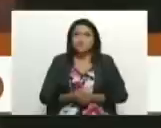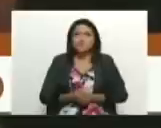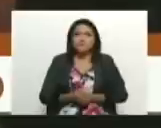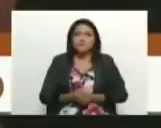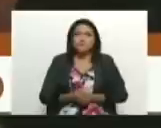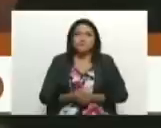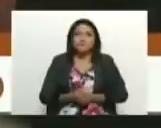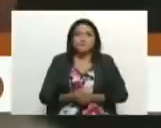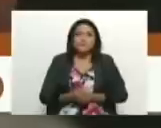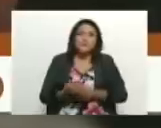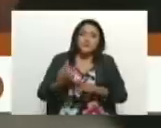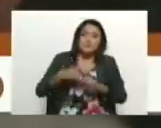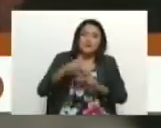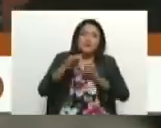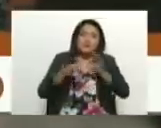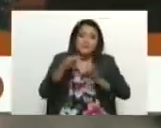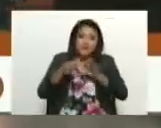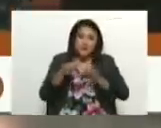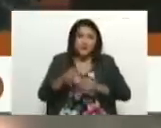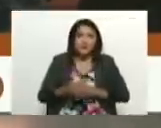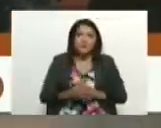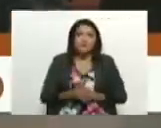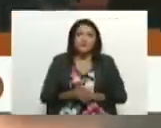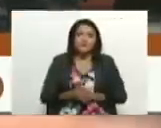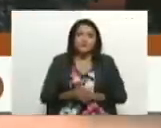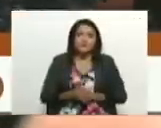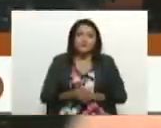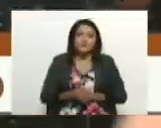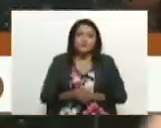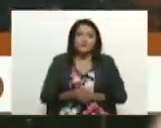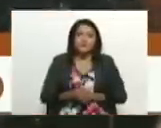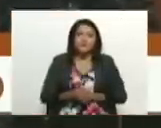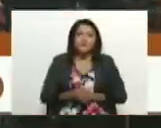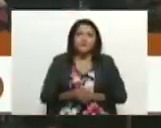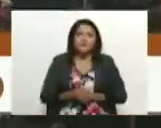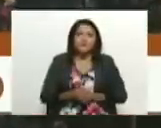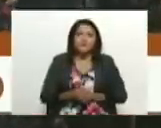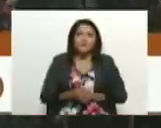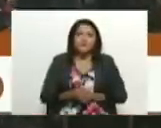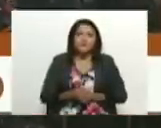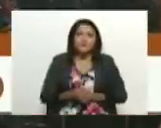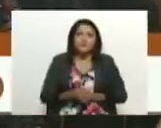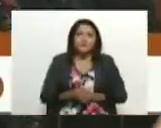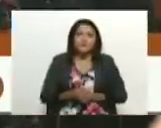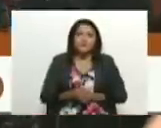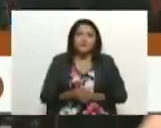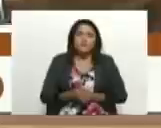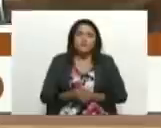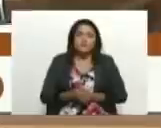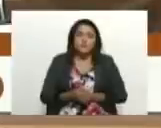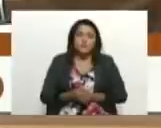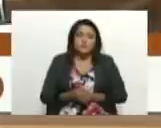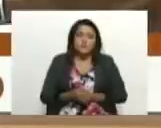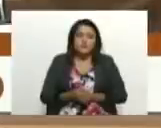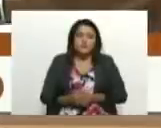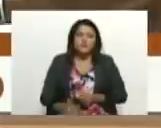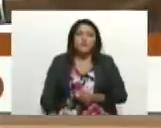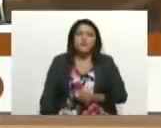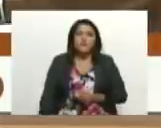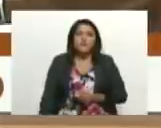Y les digo más, aún logrando, como se está